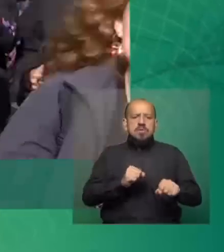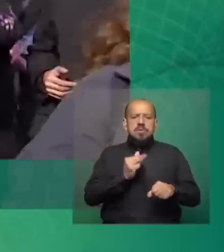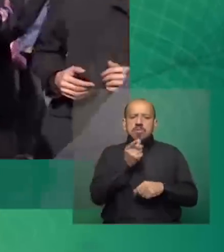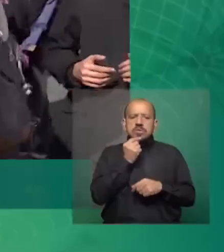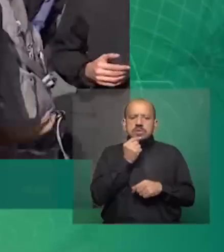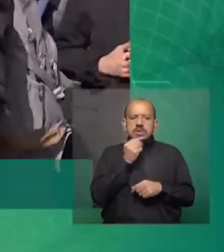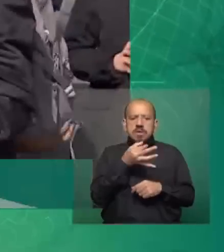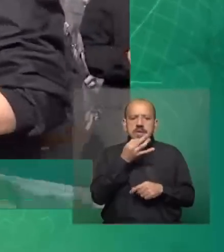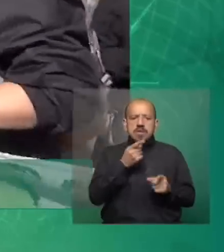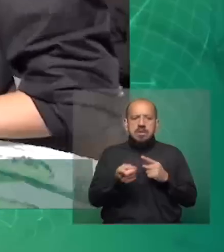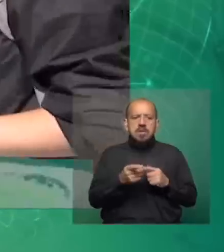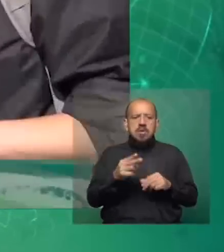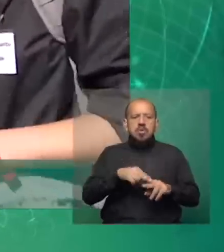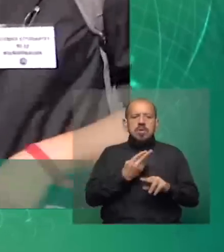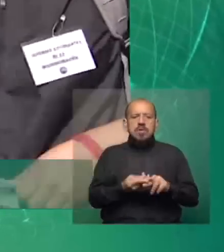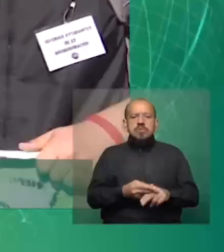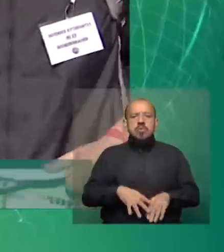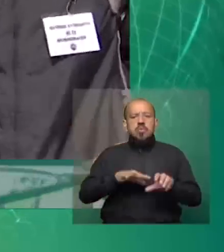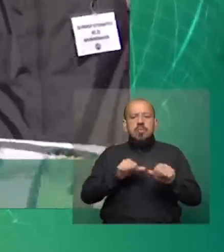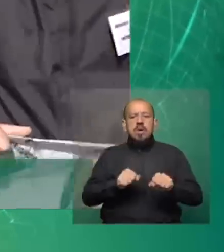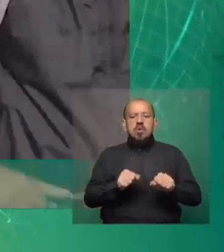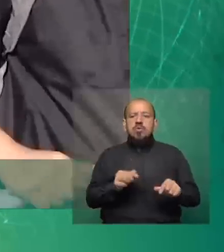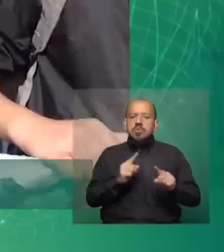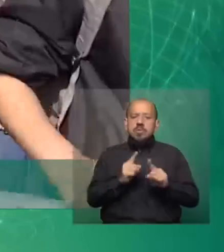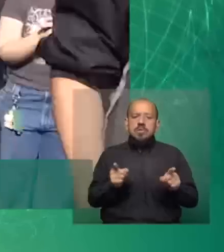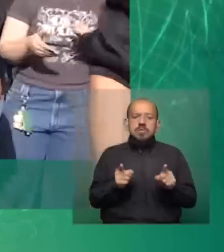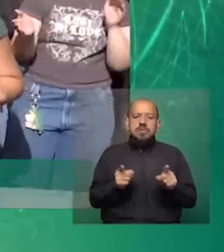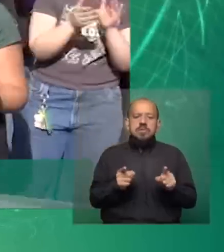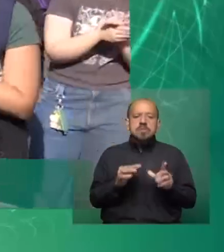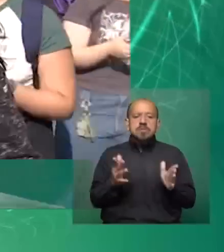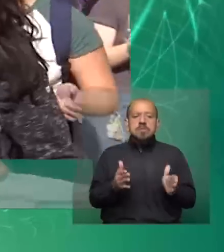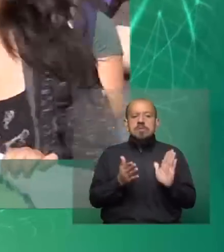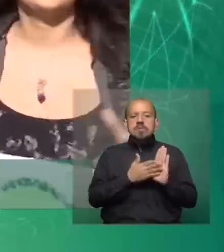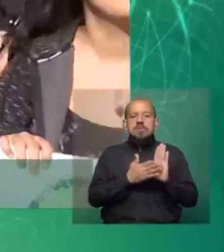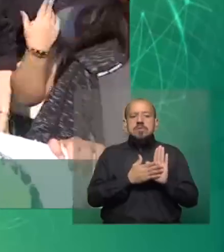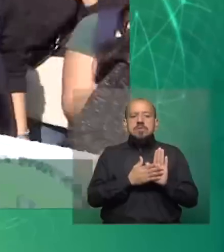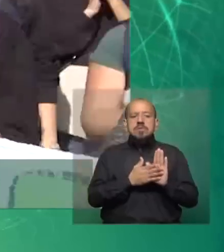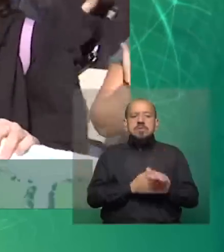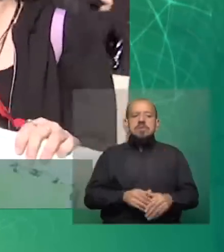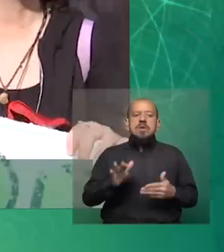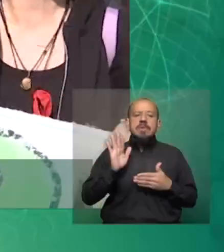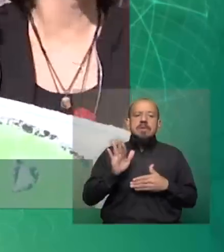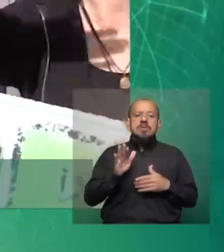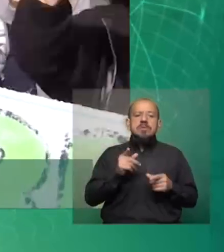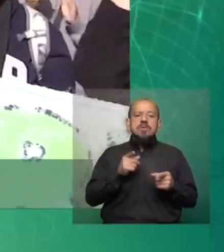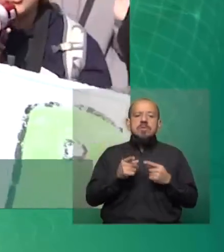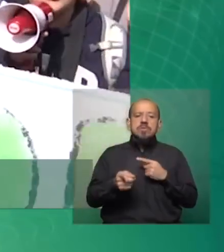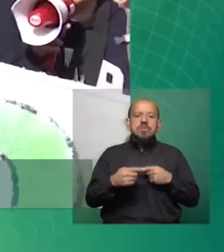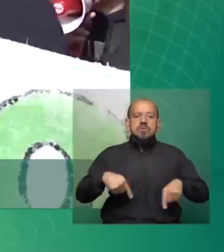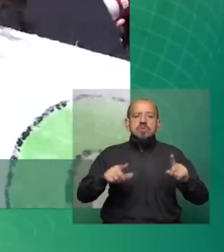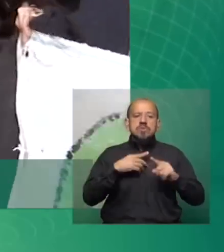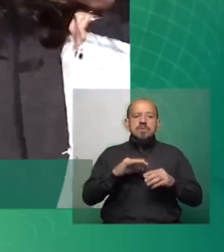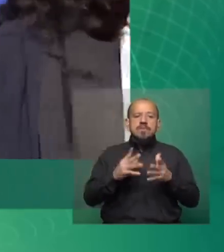a la siguiente vez que se ocupara no iba a haber una intimación como correspondería y se amenazó con reprimir de manera